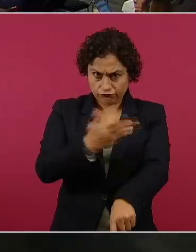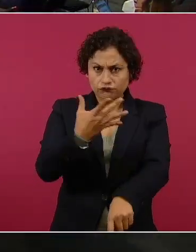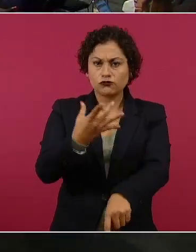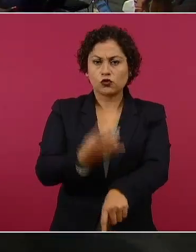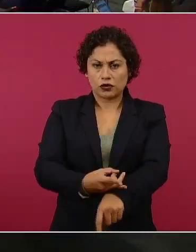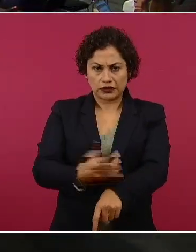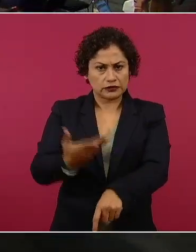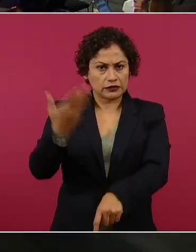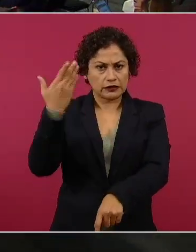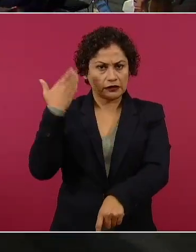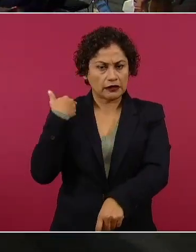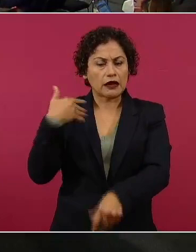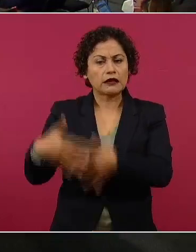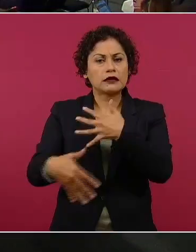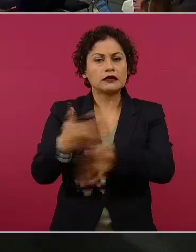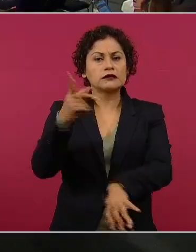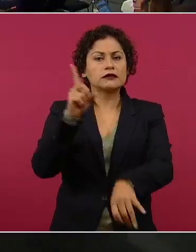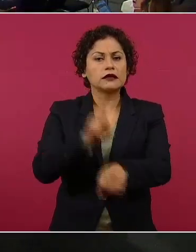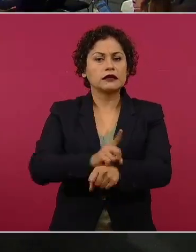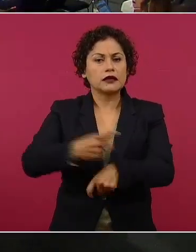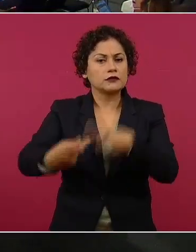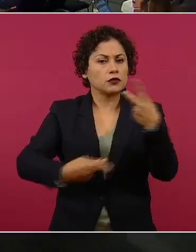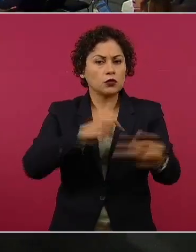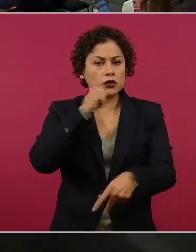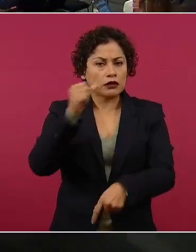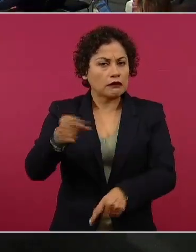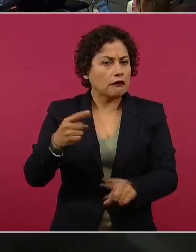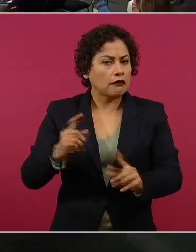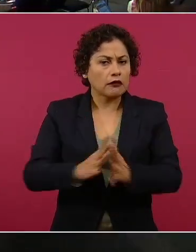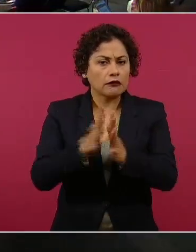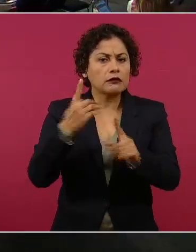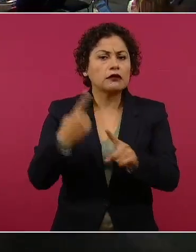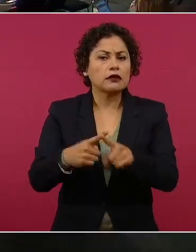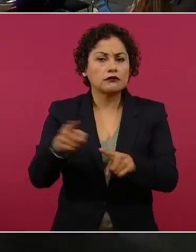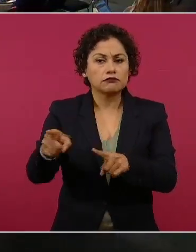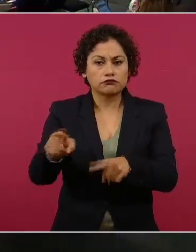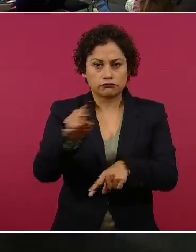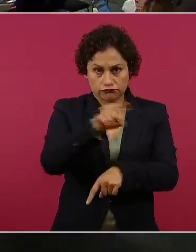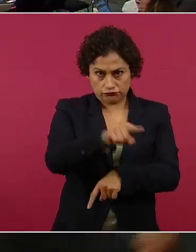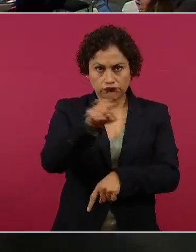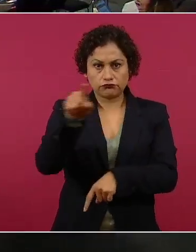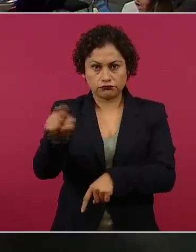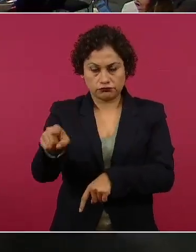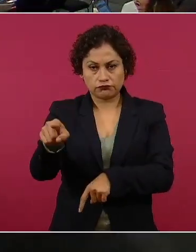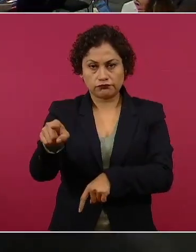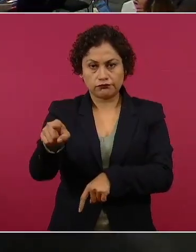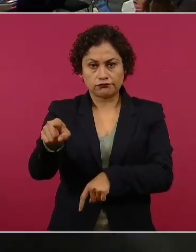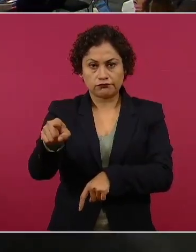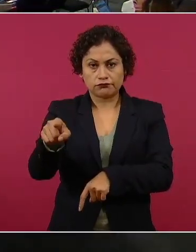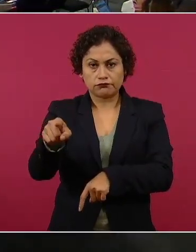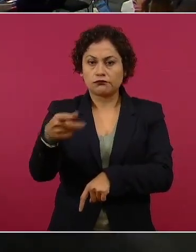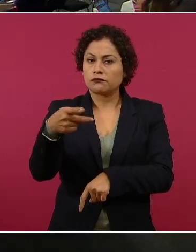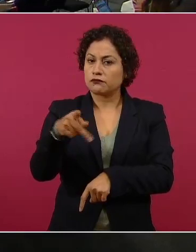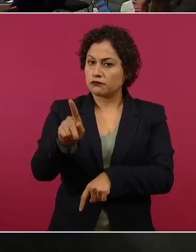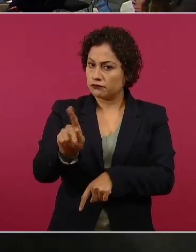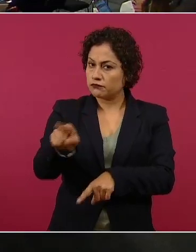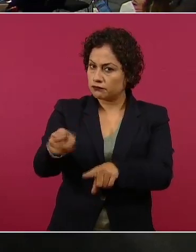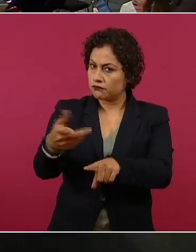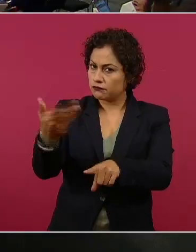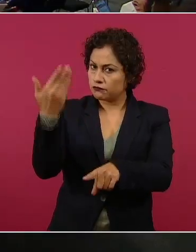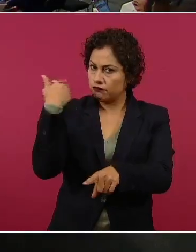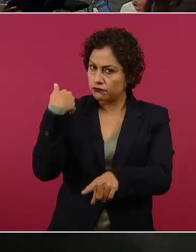han preguntado en 15 días? Tú y tú. Sí, pero sí, sí has